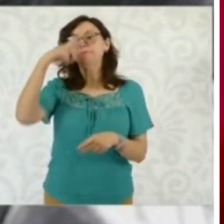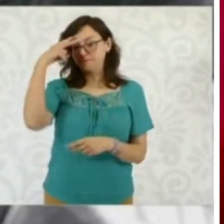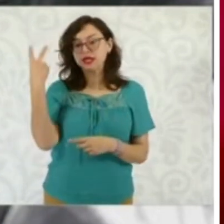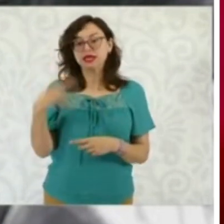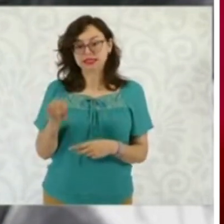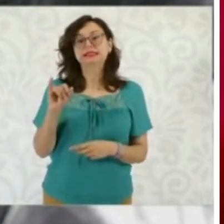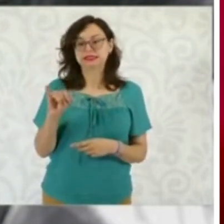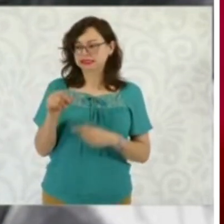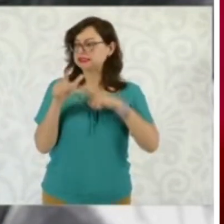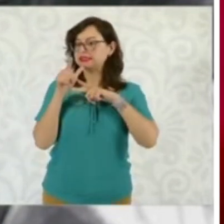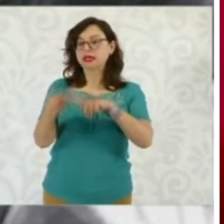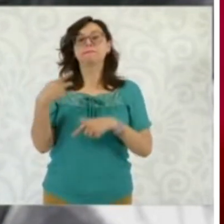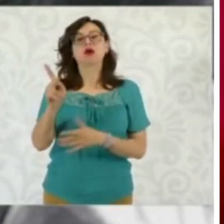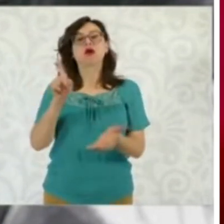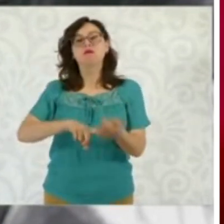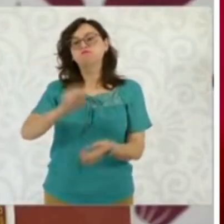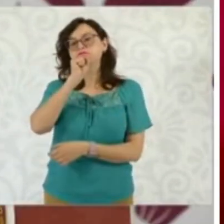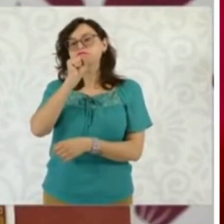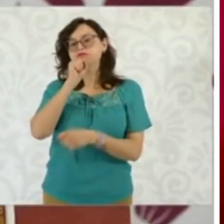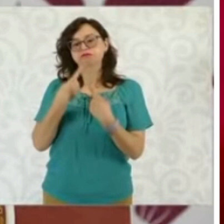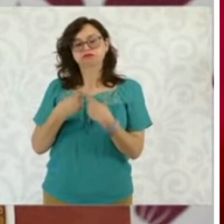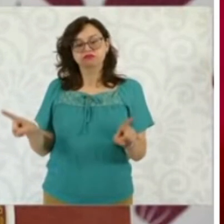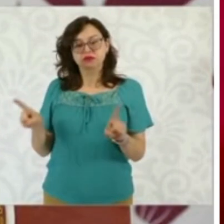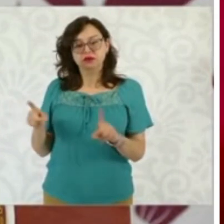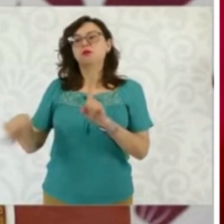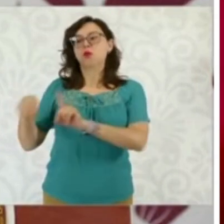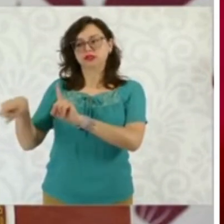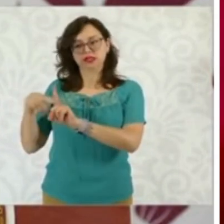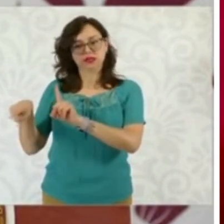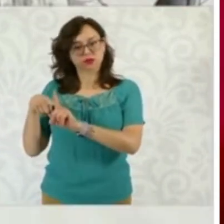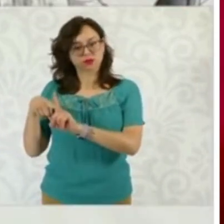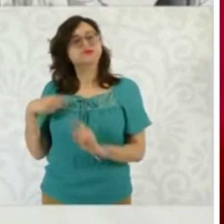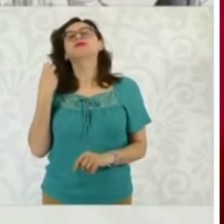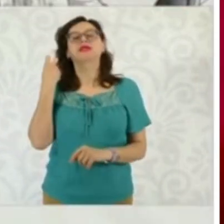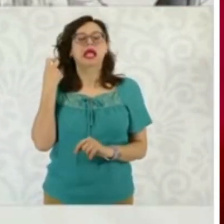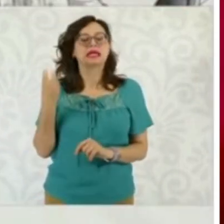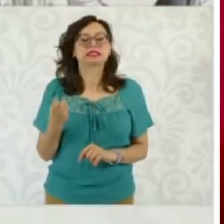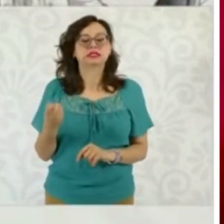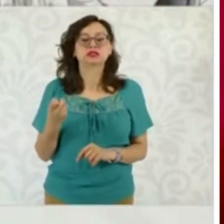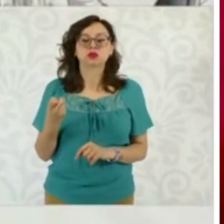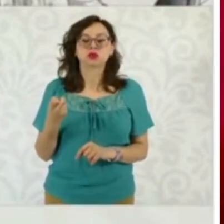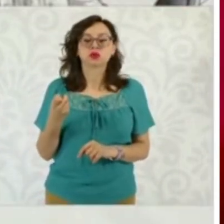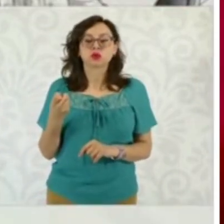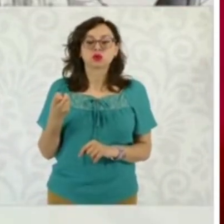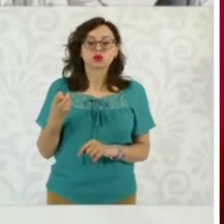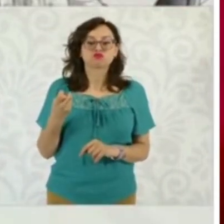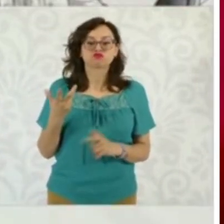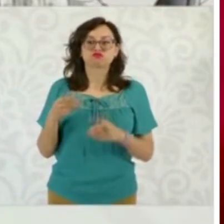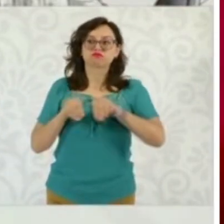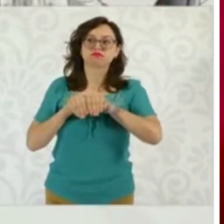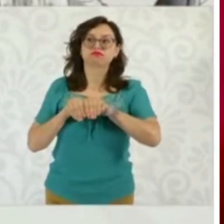distintos géneros con otro tipo de contenidos. Eso es lo que se va a hacer y eso pues va a incorporar y va a mandar un